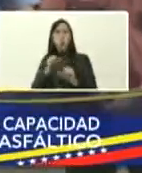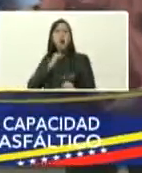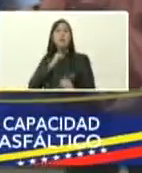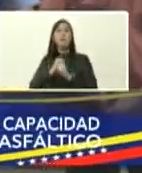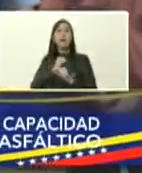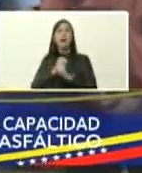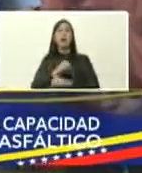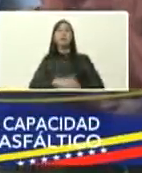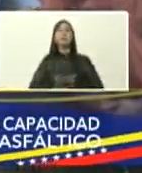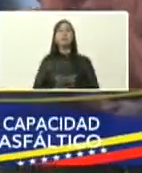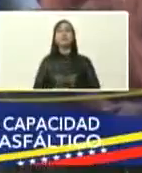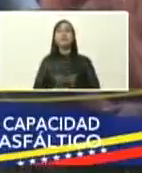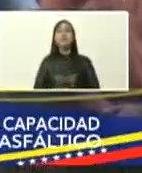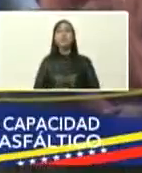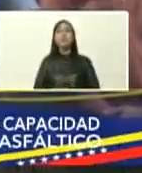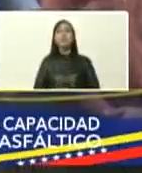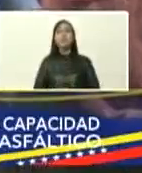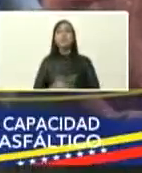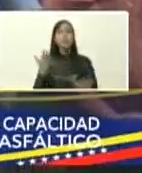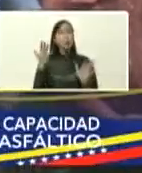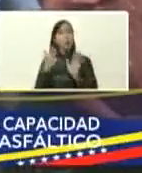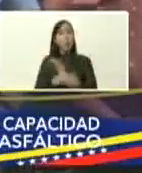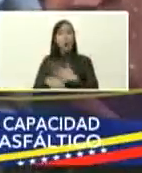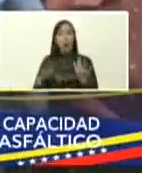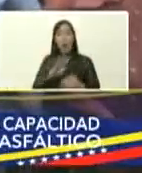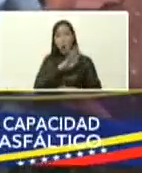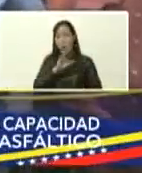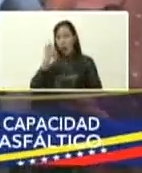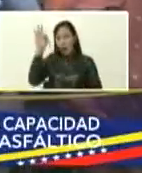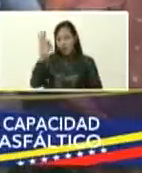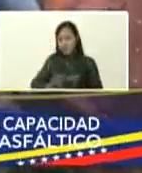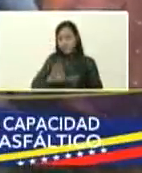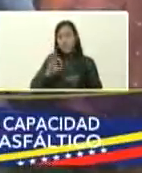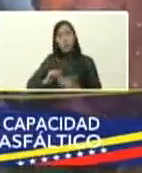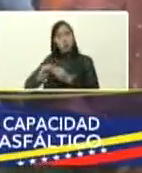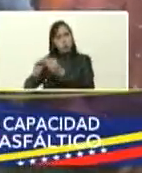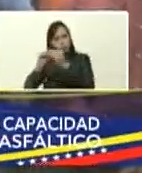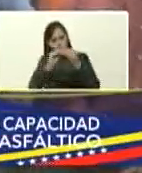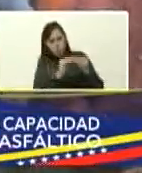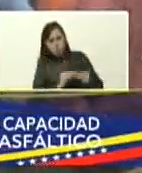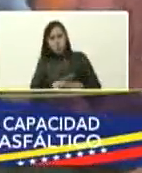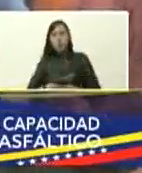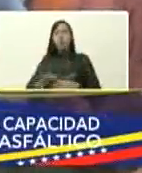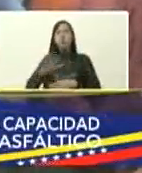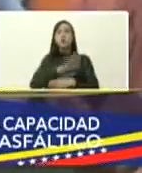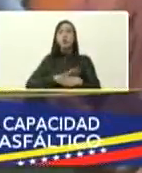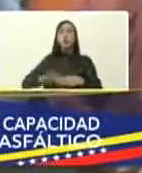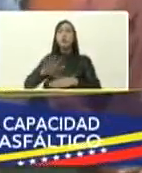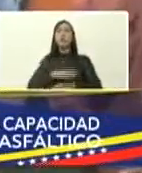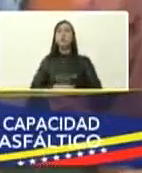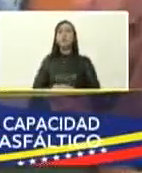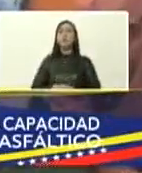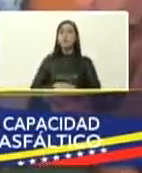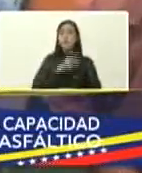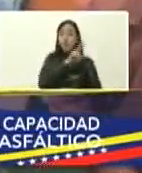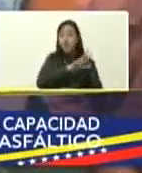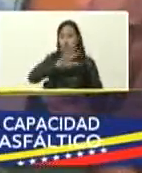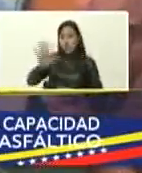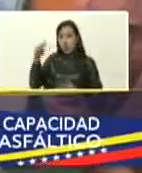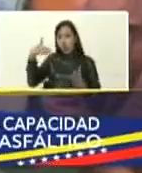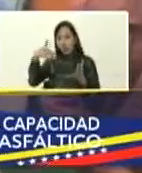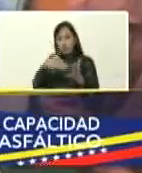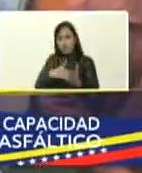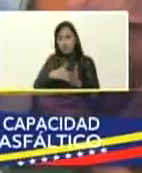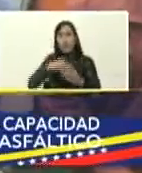una operatividad aproximada del 40% de nuestra capacidad instalada, que corresponde a unos 35 mil